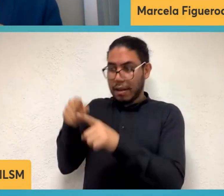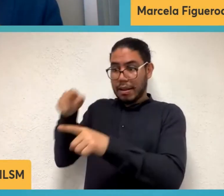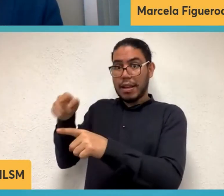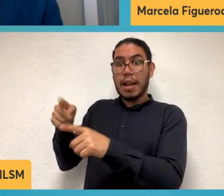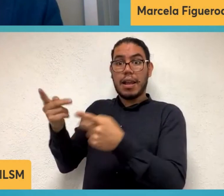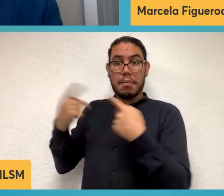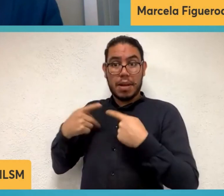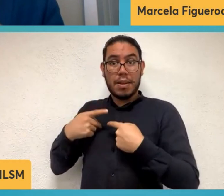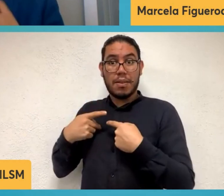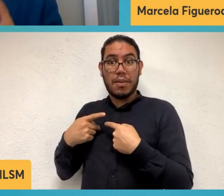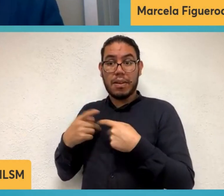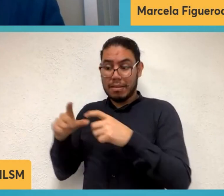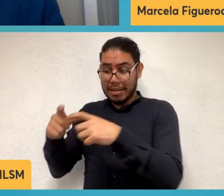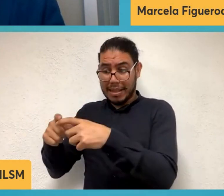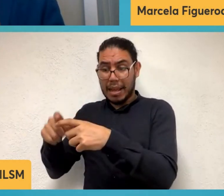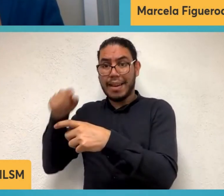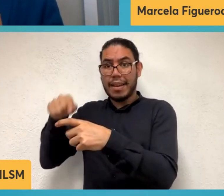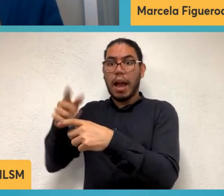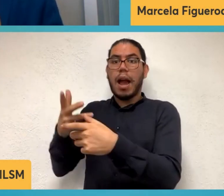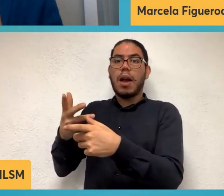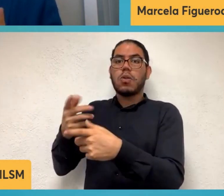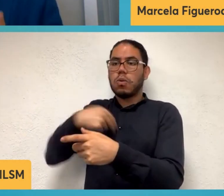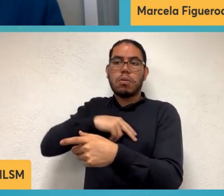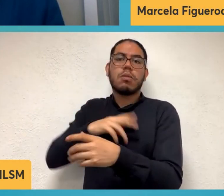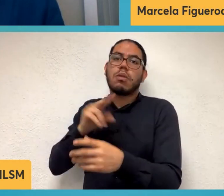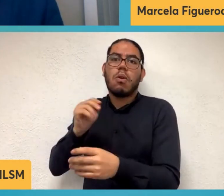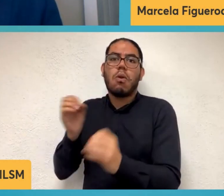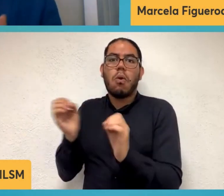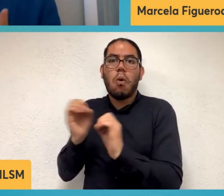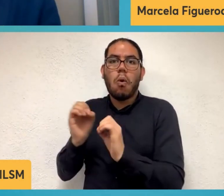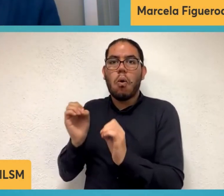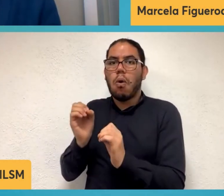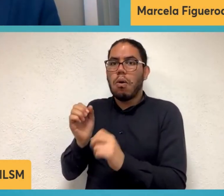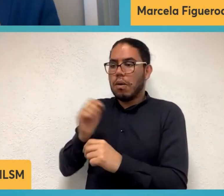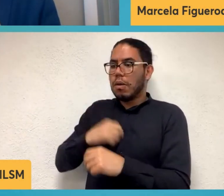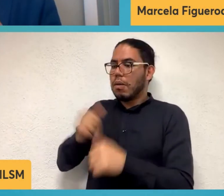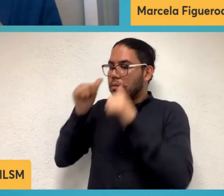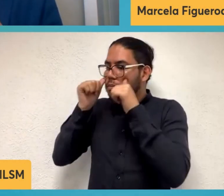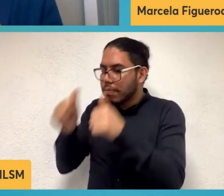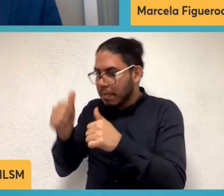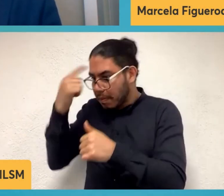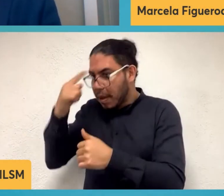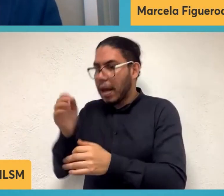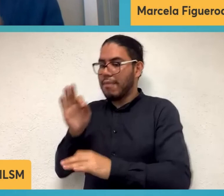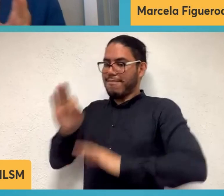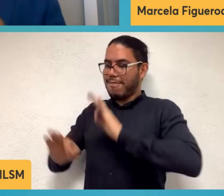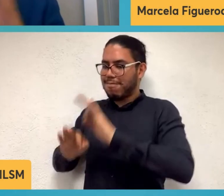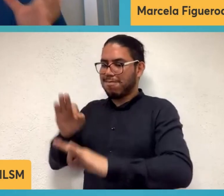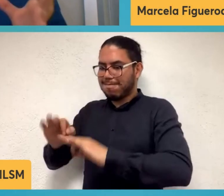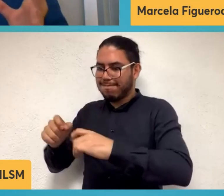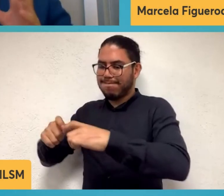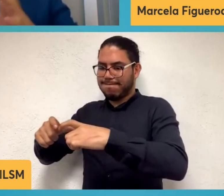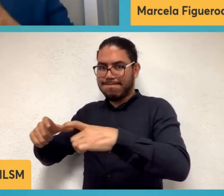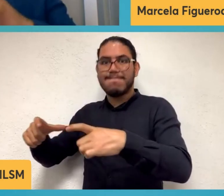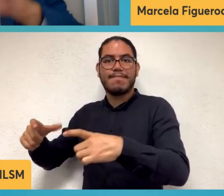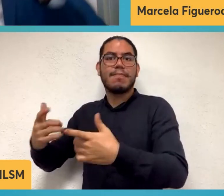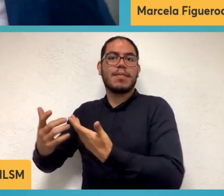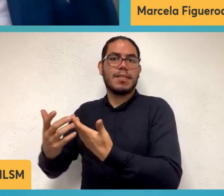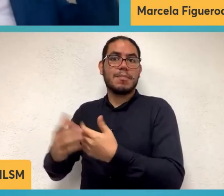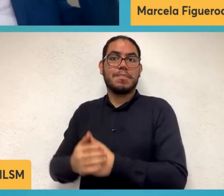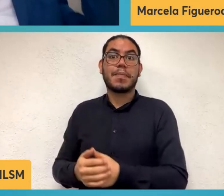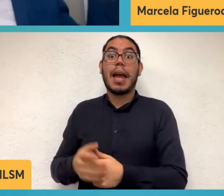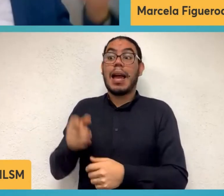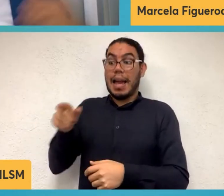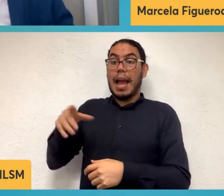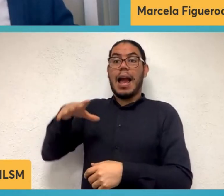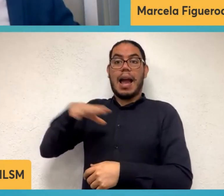porque no le hemos dado el tiempo adecuado para fortalecerlos y por lo tanto, aquí hay